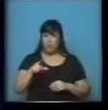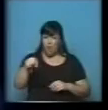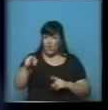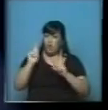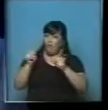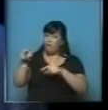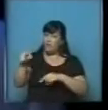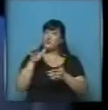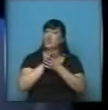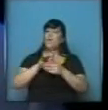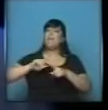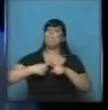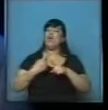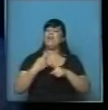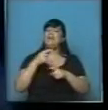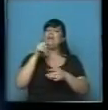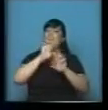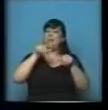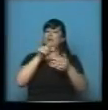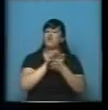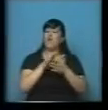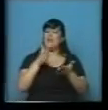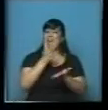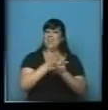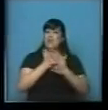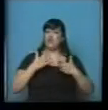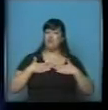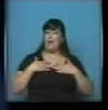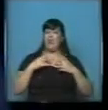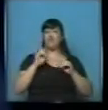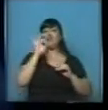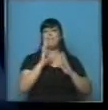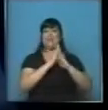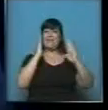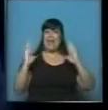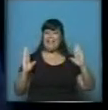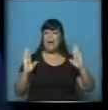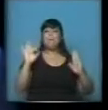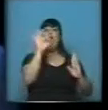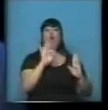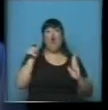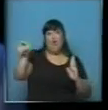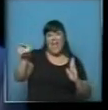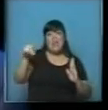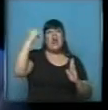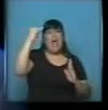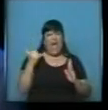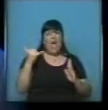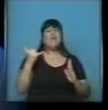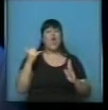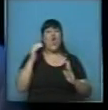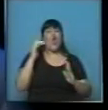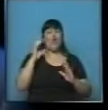sostiene que la política de derechos humanos es una etapa de la Argentina o tiene un compromiso con la memoria, la